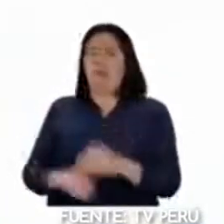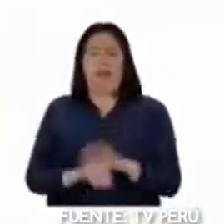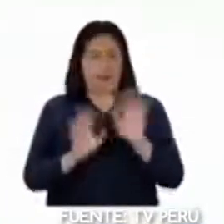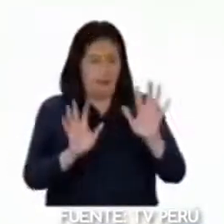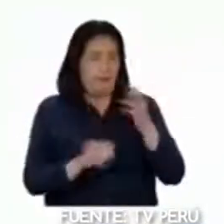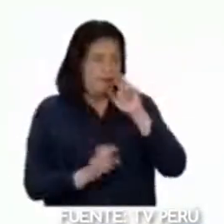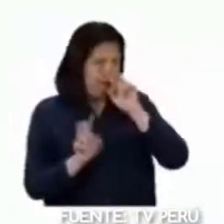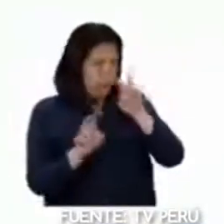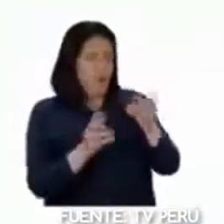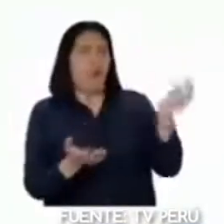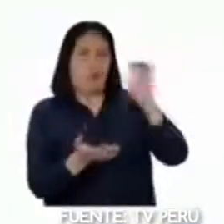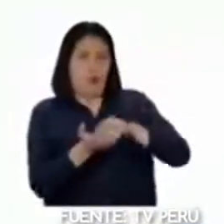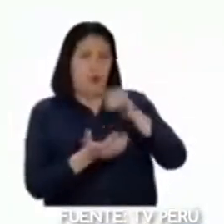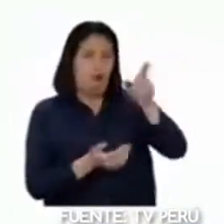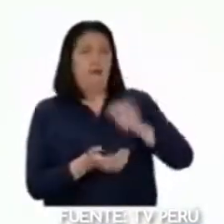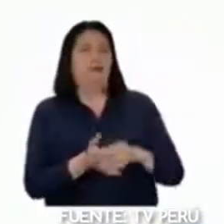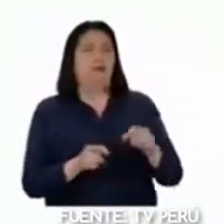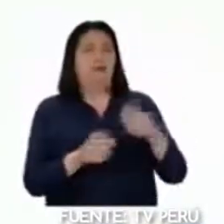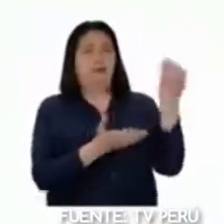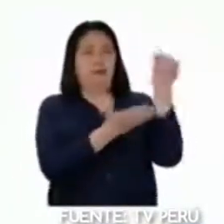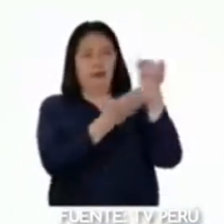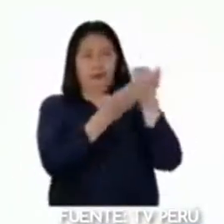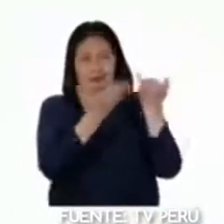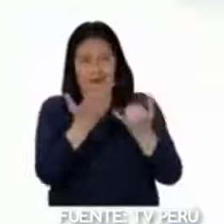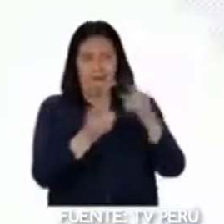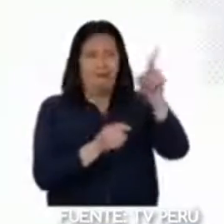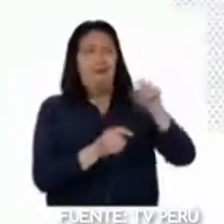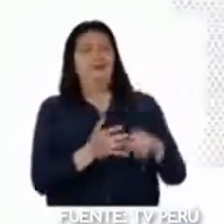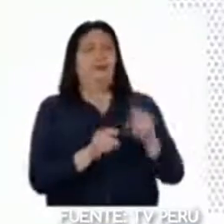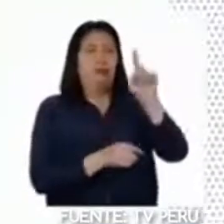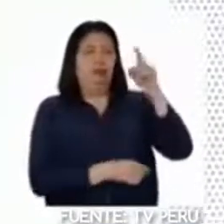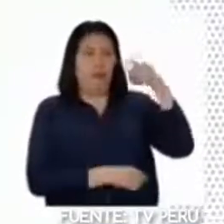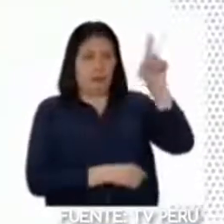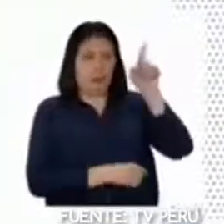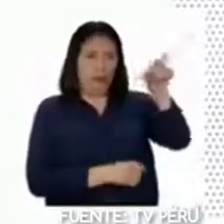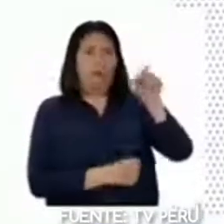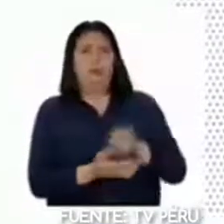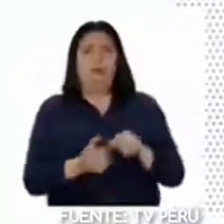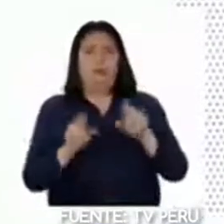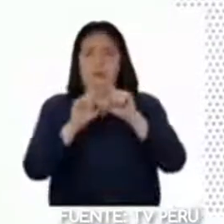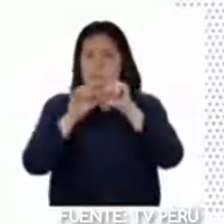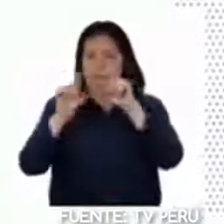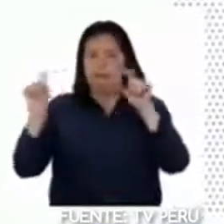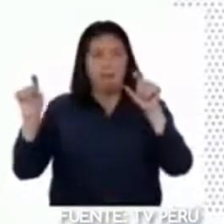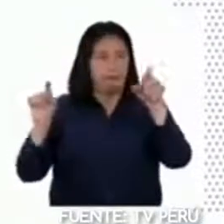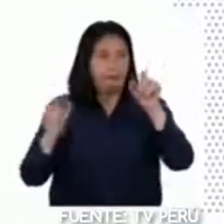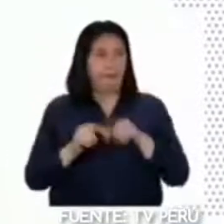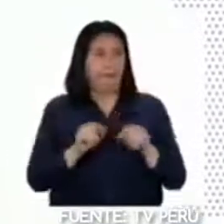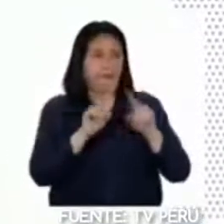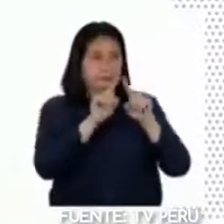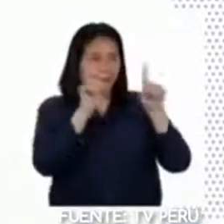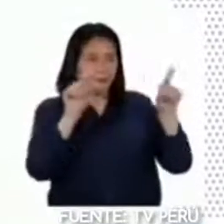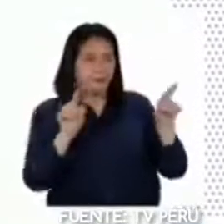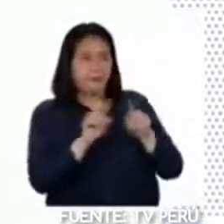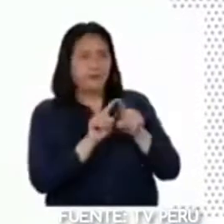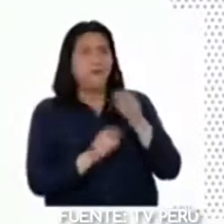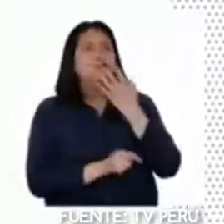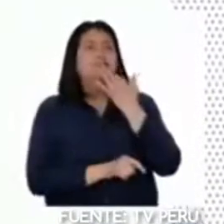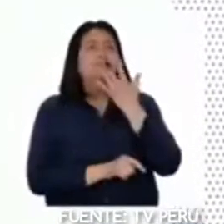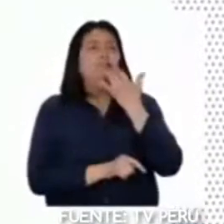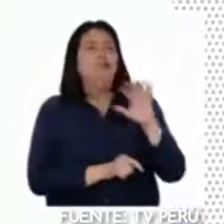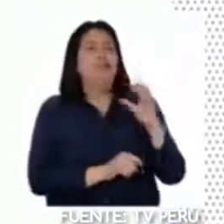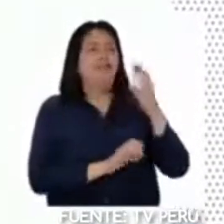ver, miremos nuevamente nuestro gráfico de un millón. Dentro de este recuadro hay unos rectángulos con un